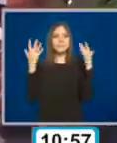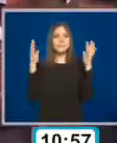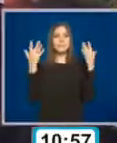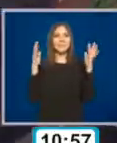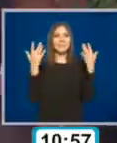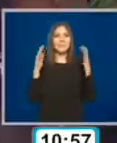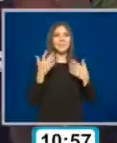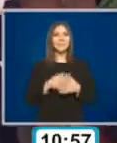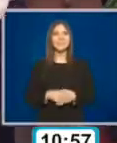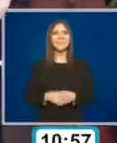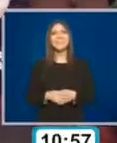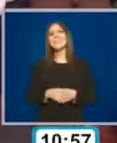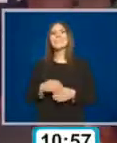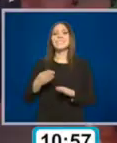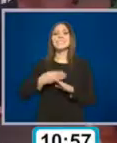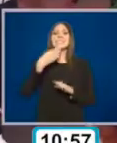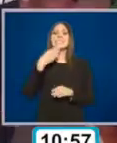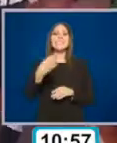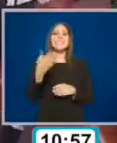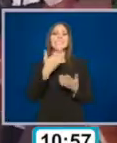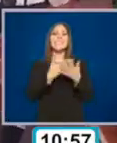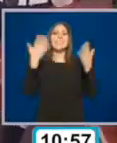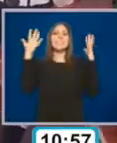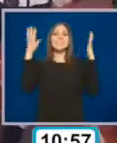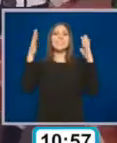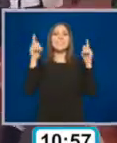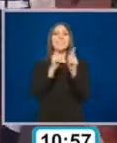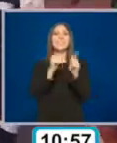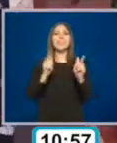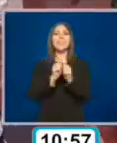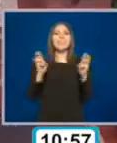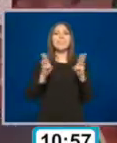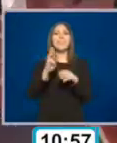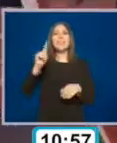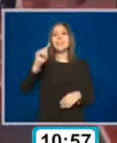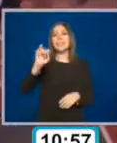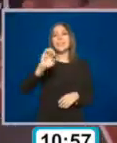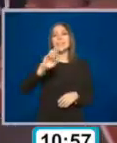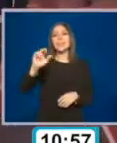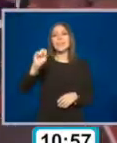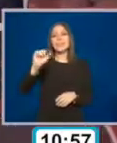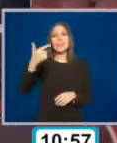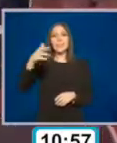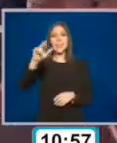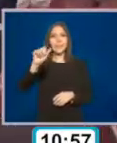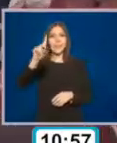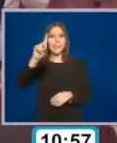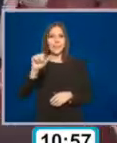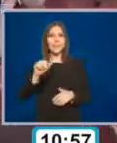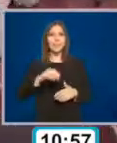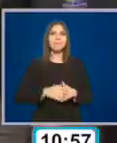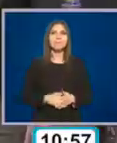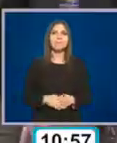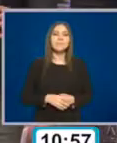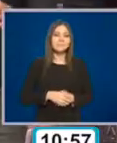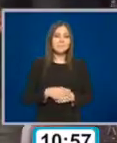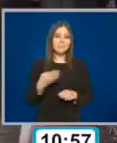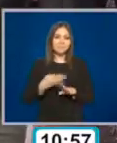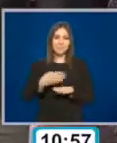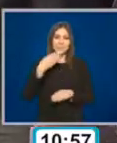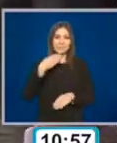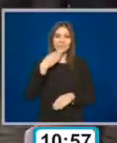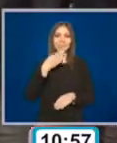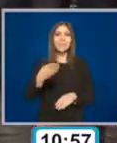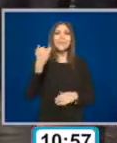¡Bravo! Venga. ¡Aplausos para banda! ¡Tierra Sagrada! ¡Lo bueno! ¡Eso! ¡Lo mejor! Bien,